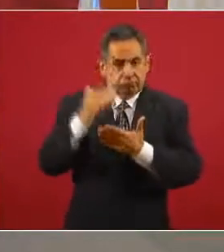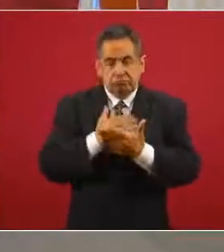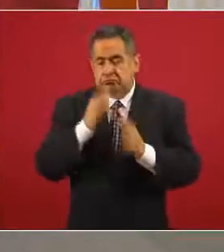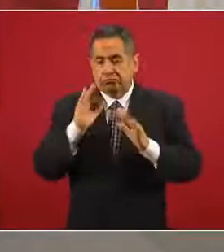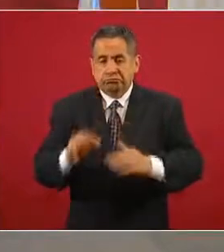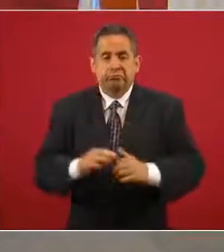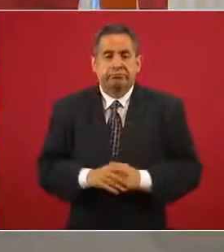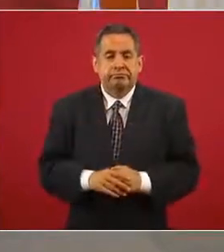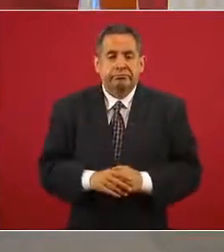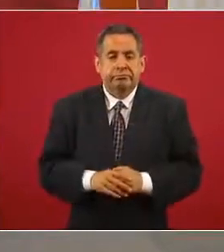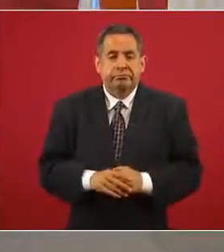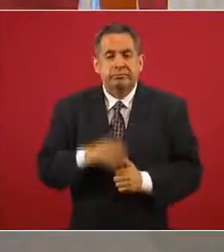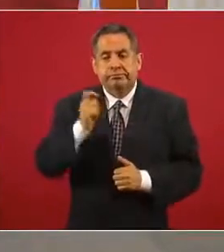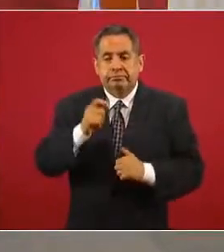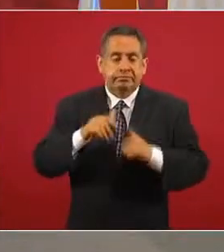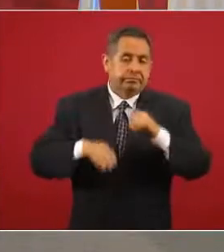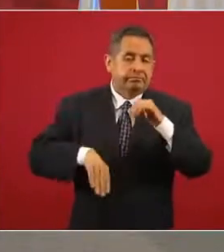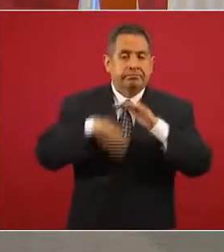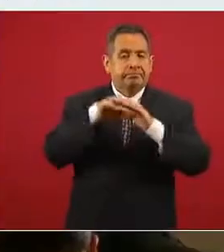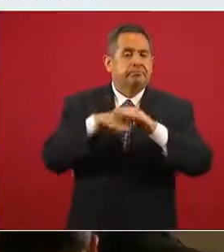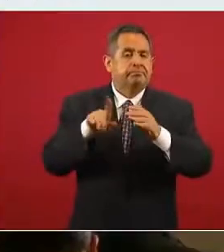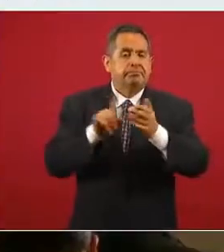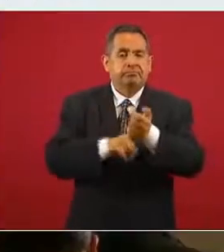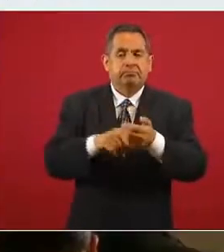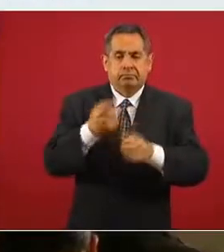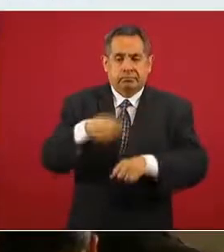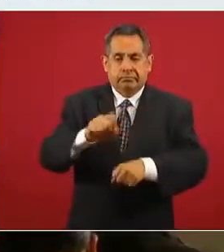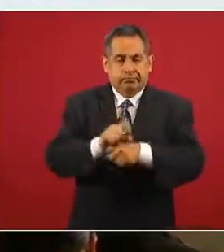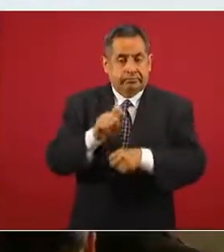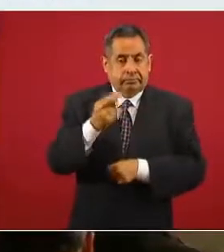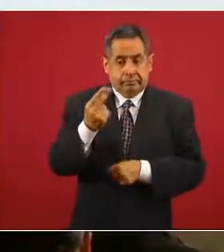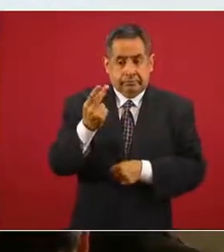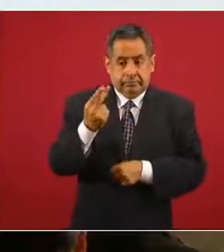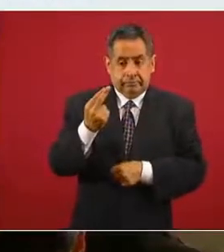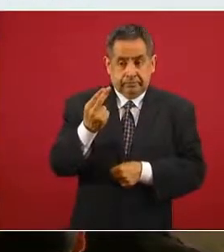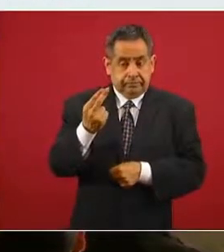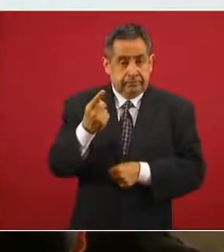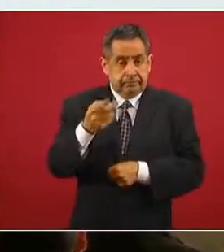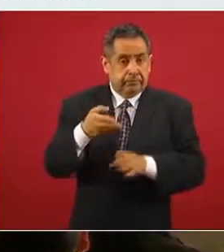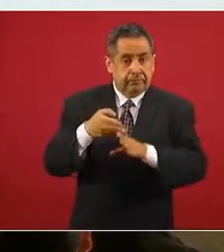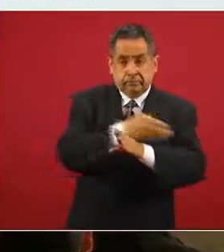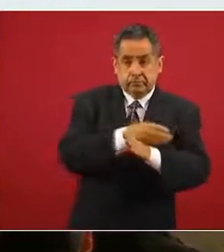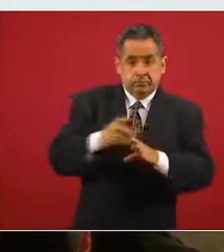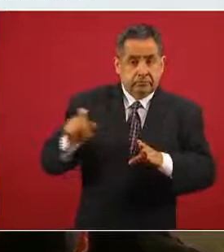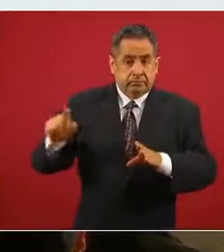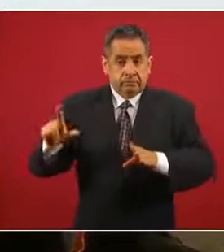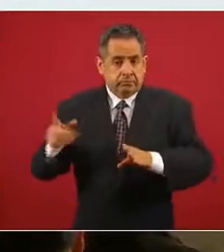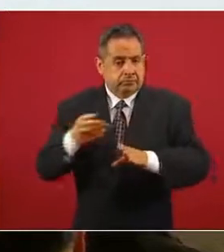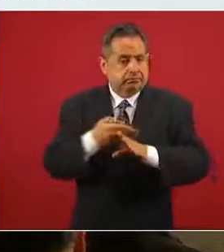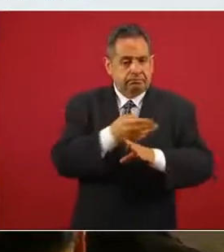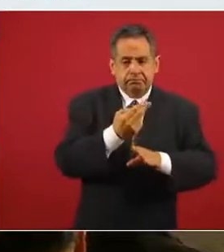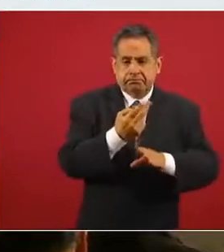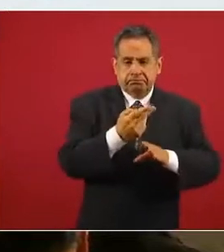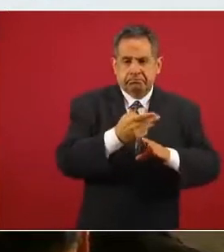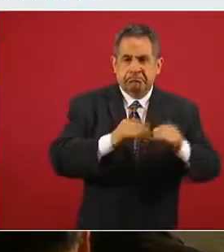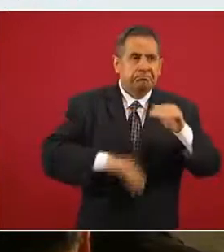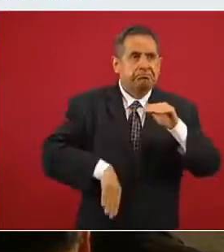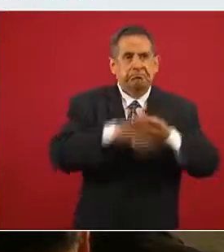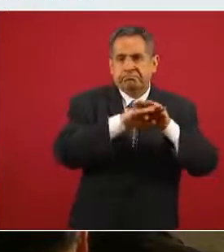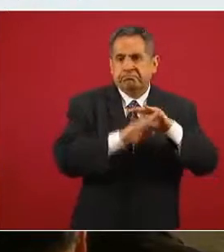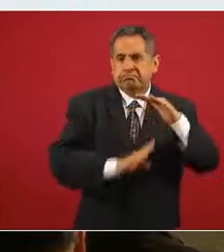riesgos. Llegaron a un punto máximo en la semana 25, es decir, anticipadamente con respecto al promedio del